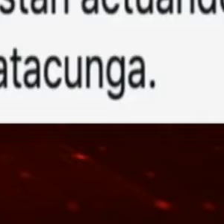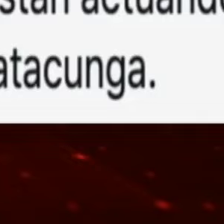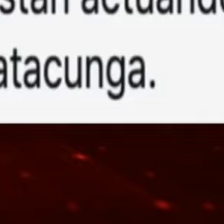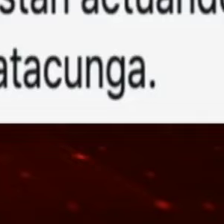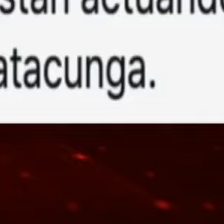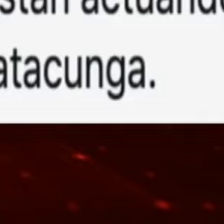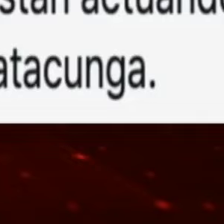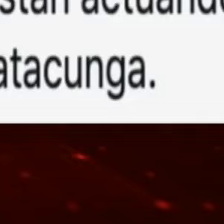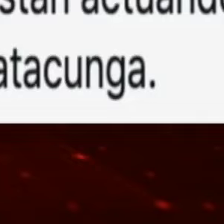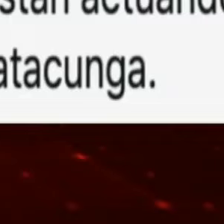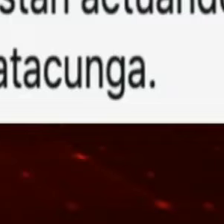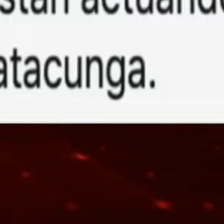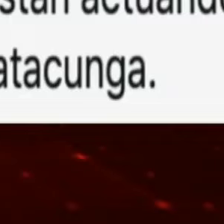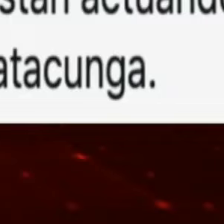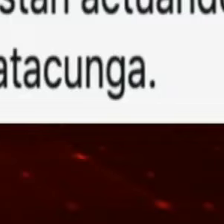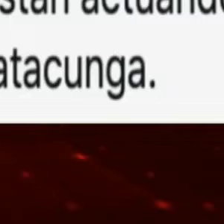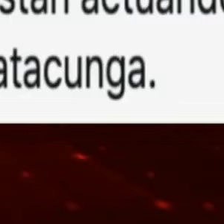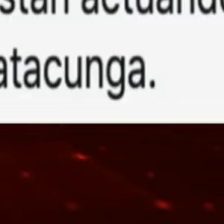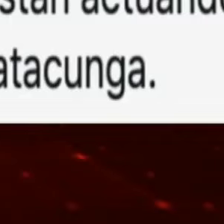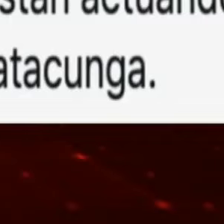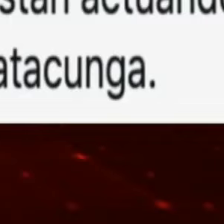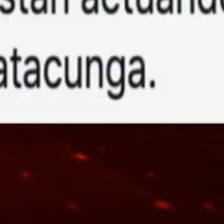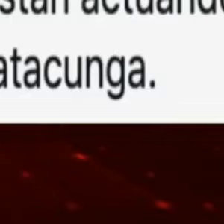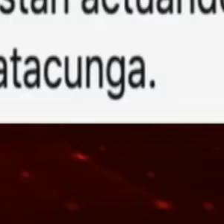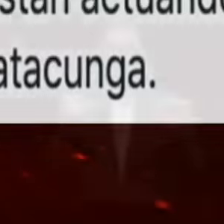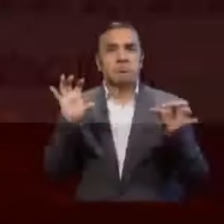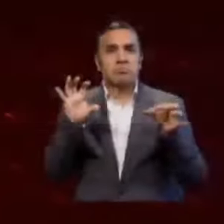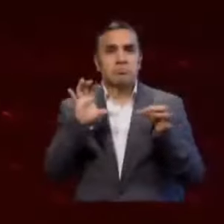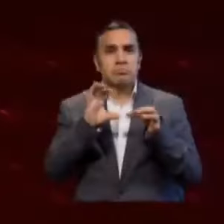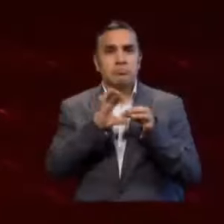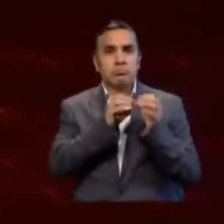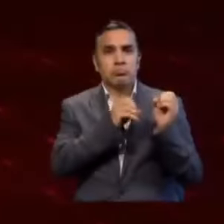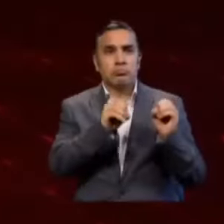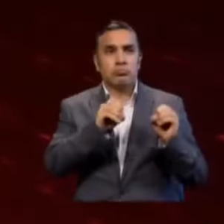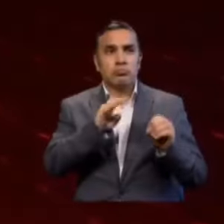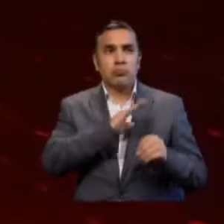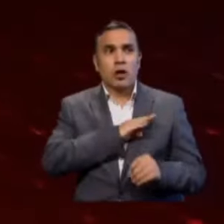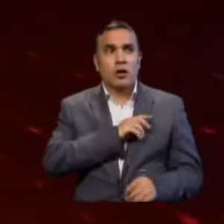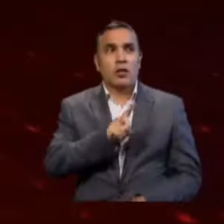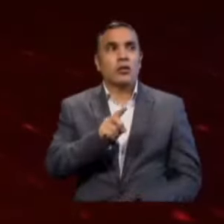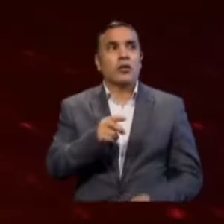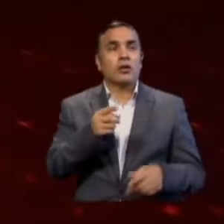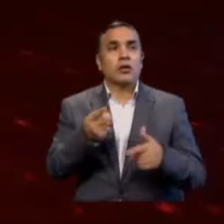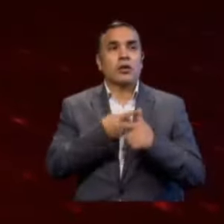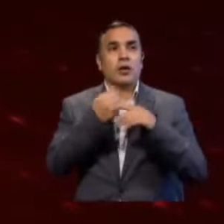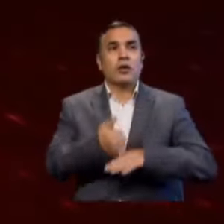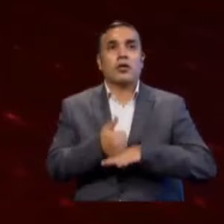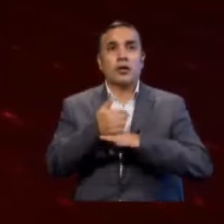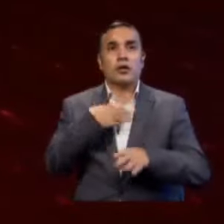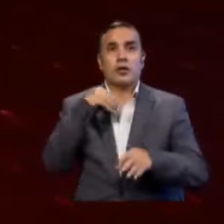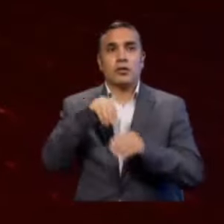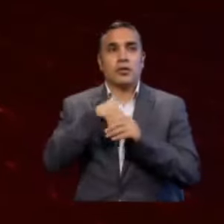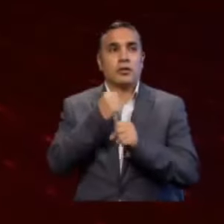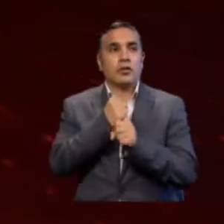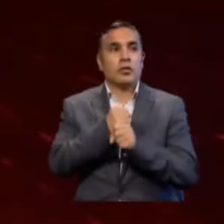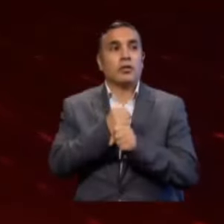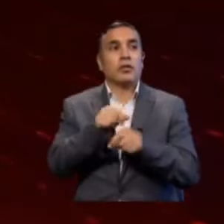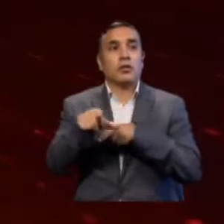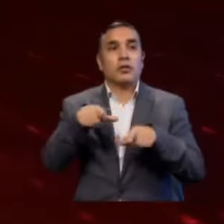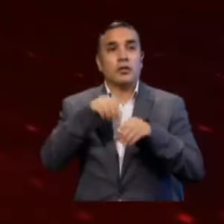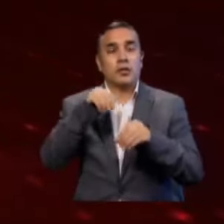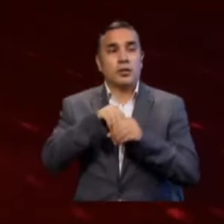reveló también que se trataría de una acción concertada de organizaciones criminales y que las autoridades están trabajando desde el puesto de